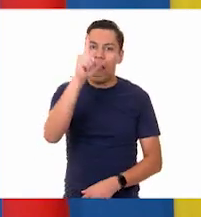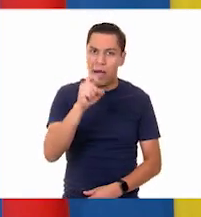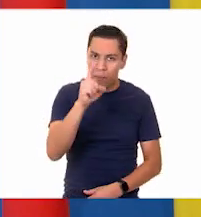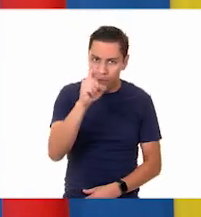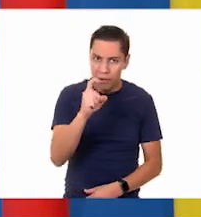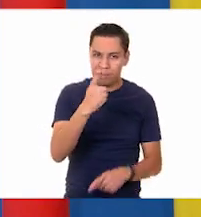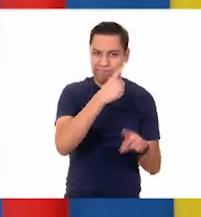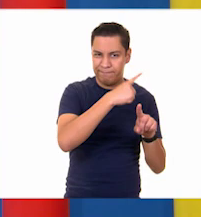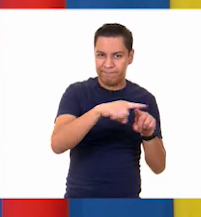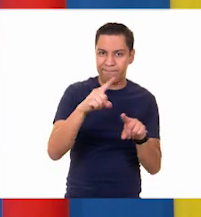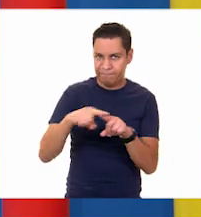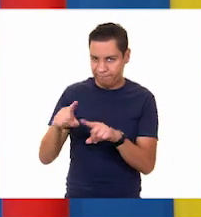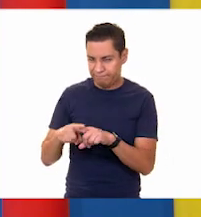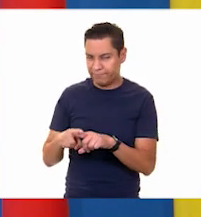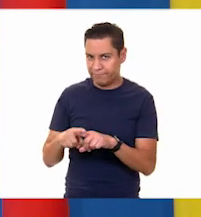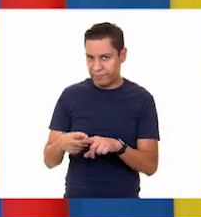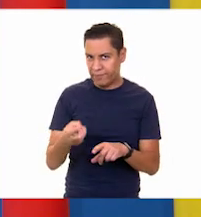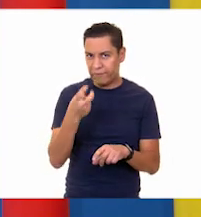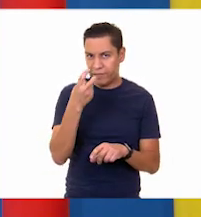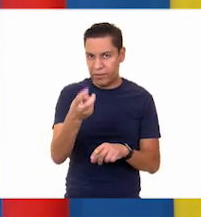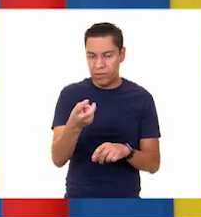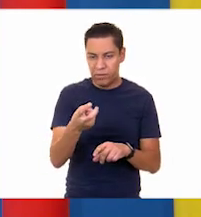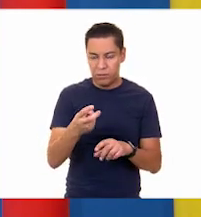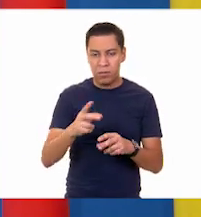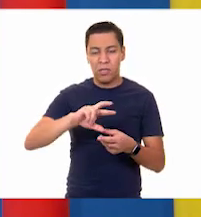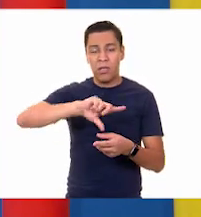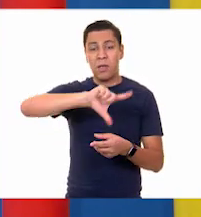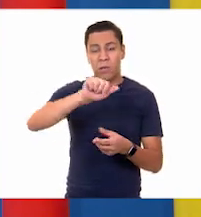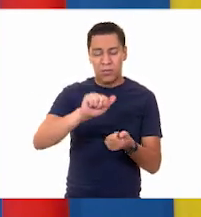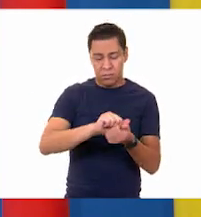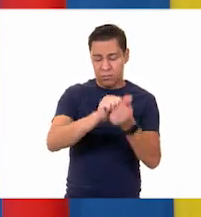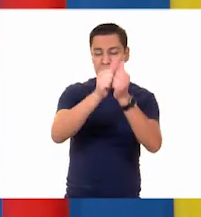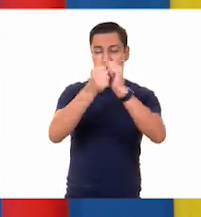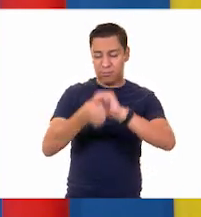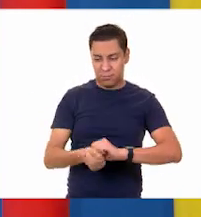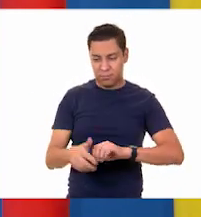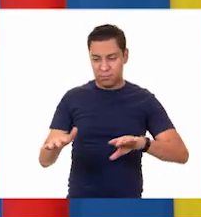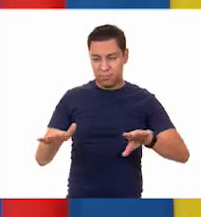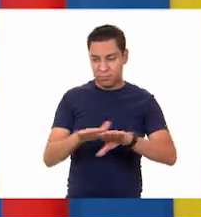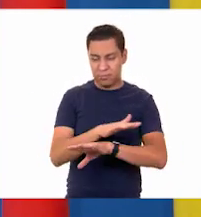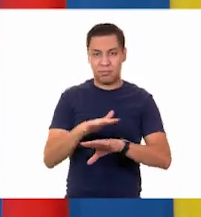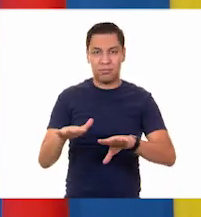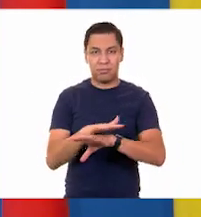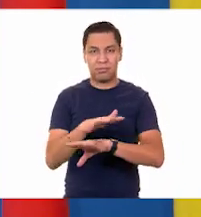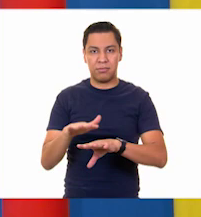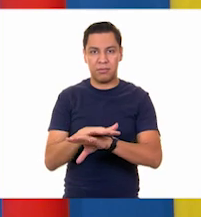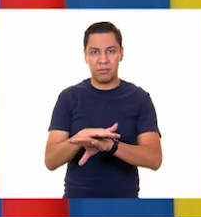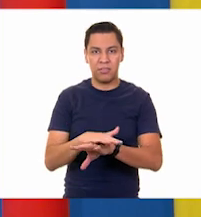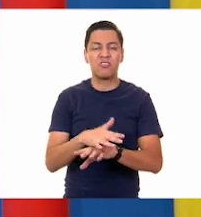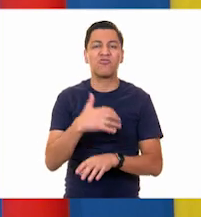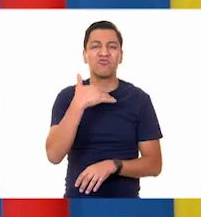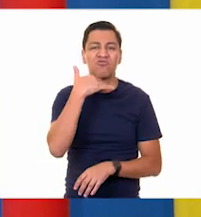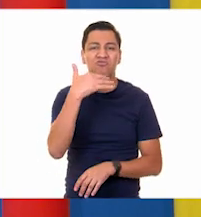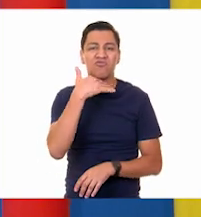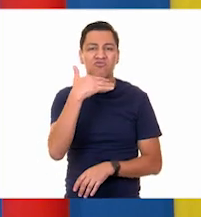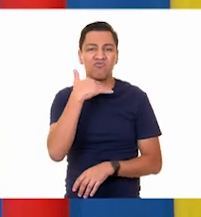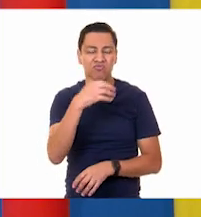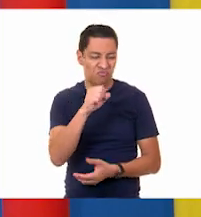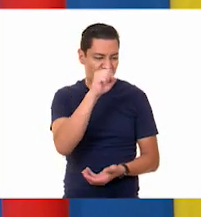como resultado del consumo y transformación de bienes y servicios, se generan grandes cantidades de residuos sólidos y